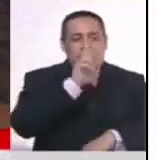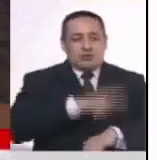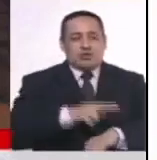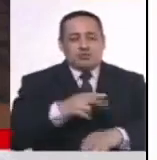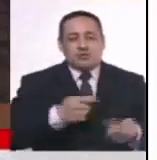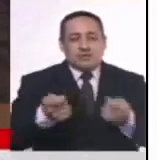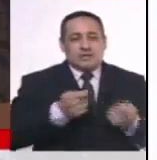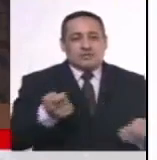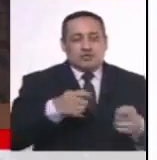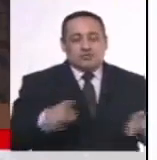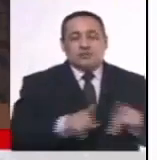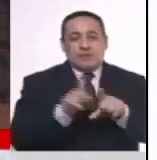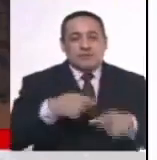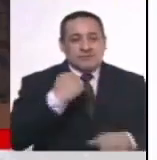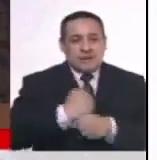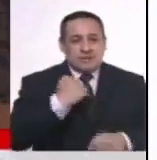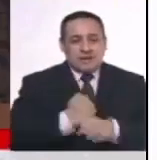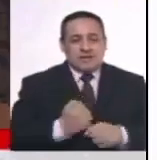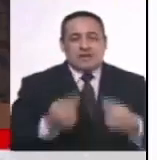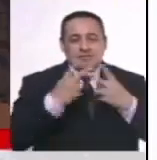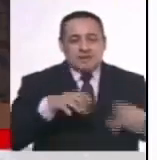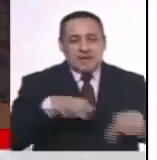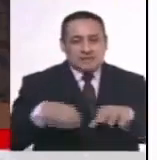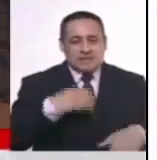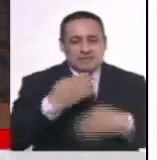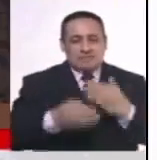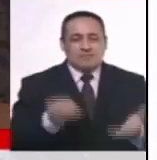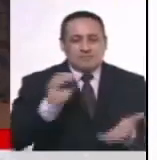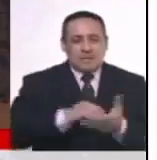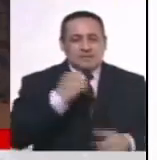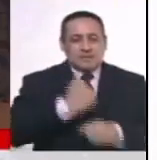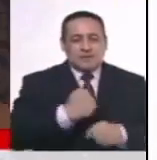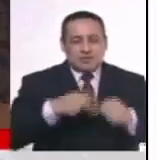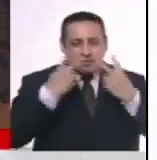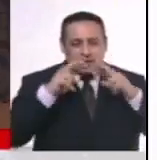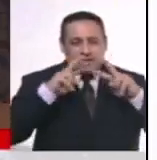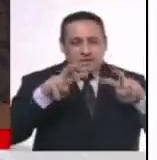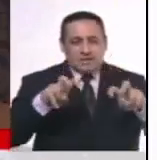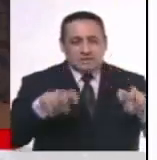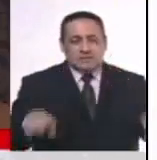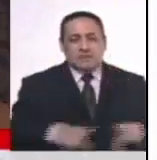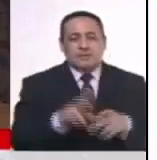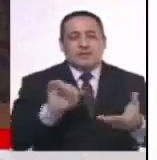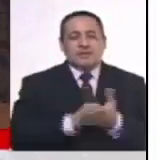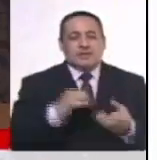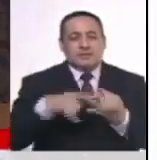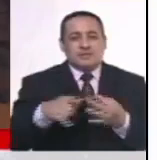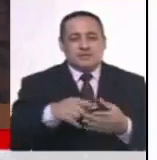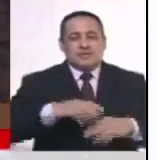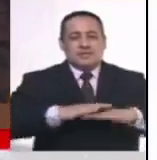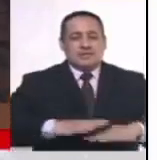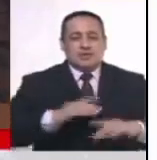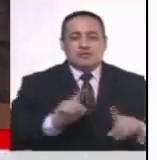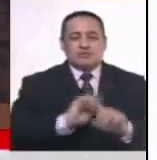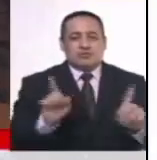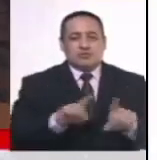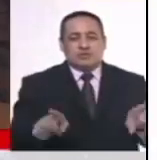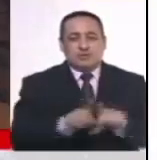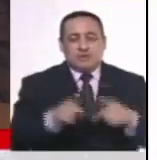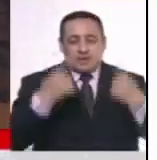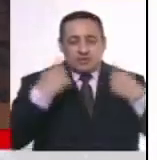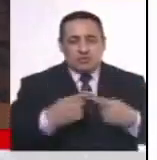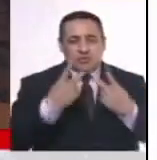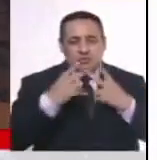nuestra gestión se enfocará en realizar más trabajos del campo que de escritorio, con la